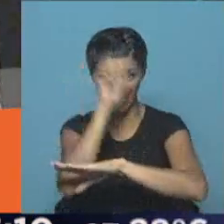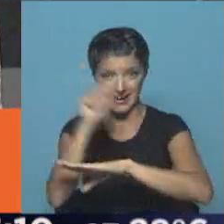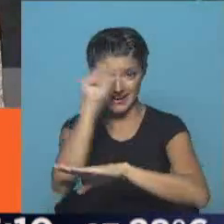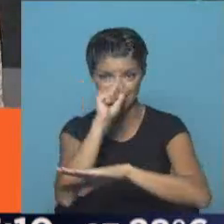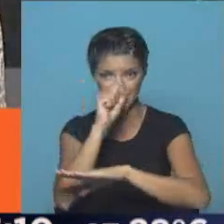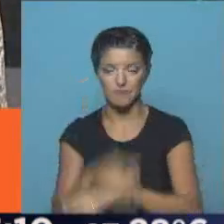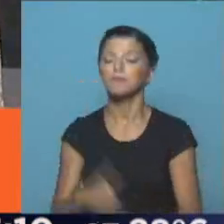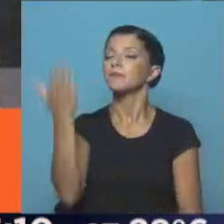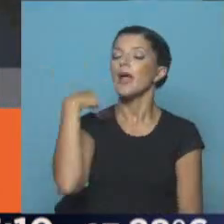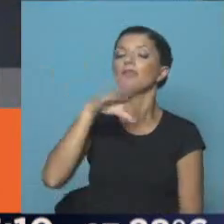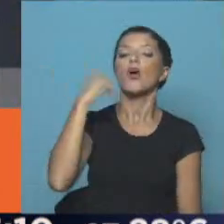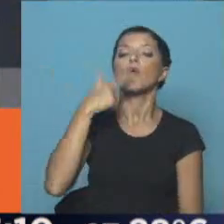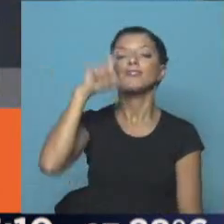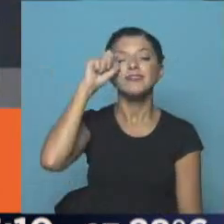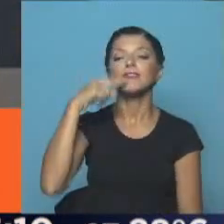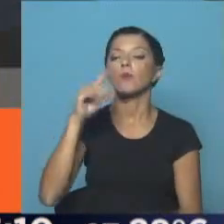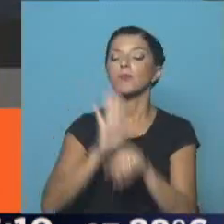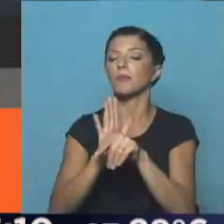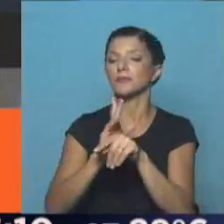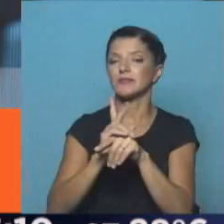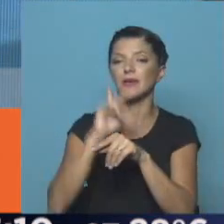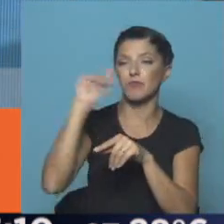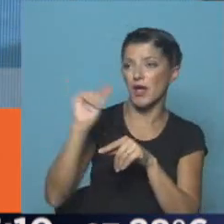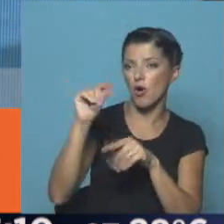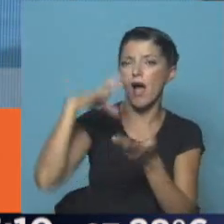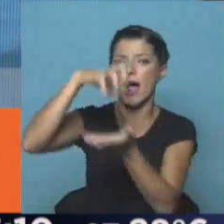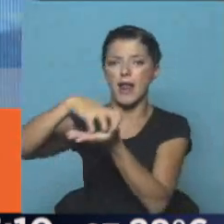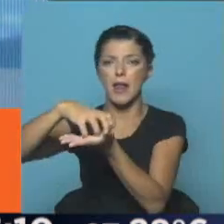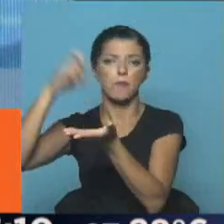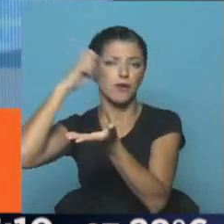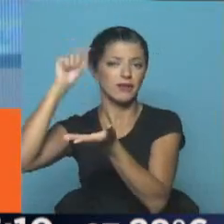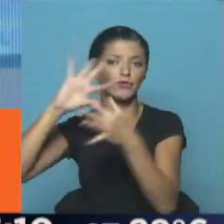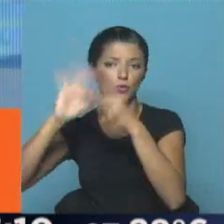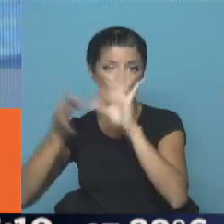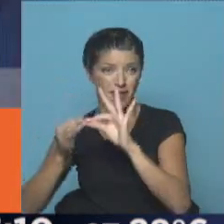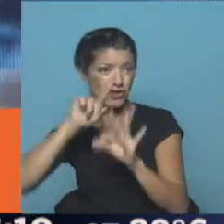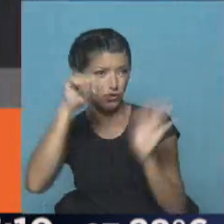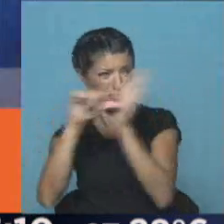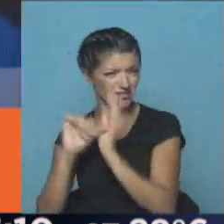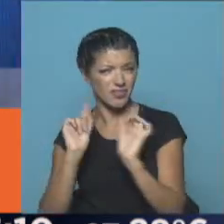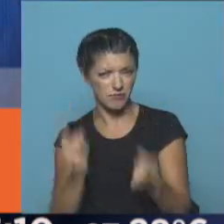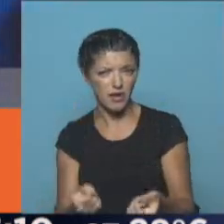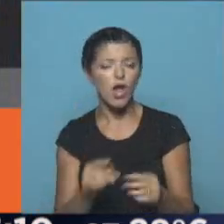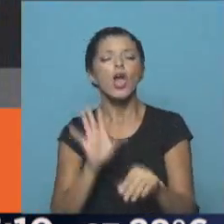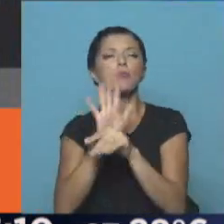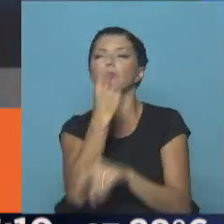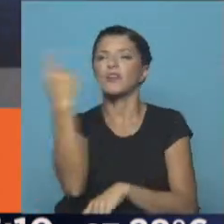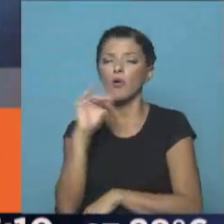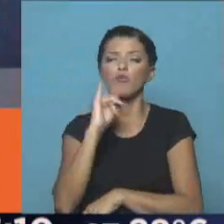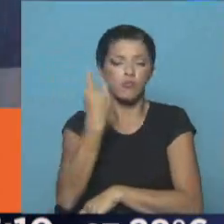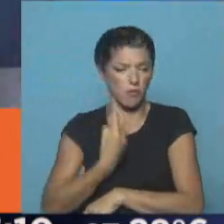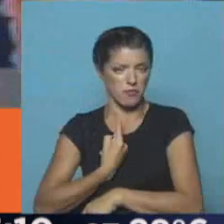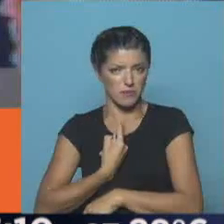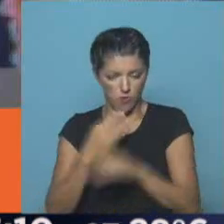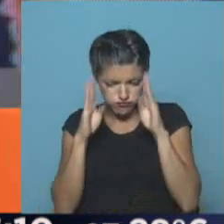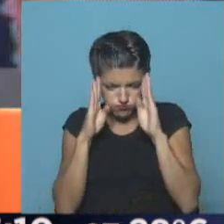muy lejos al Parlamento Europeo y ven muy lejos a los otros países también. Cada uno sigue viéndose más a sí mismo que al resto. Una cuestión que se podría agregar,